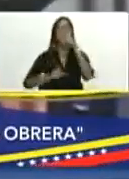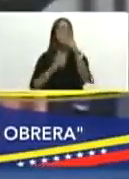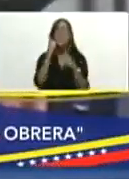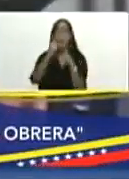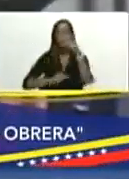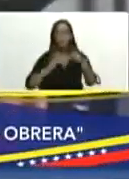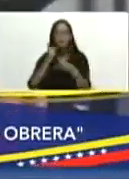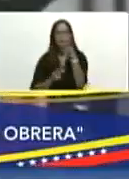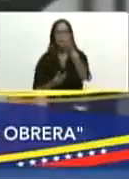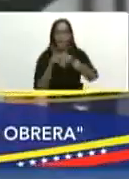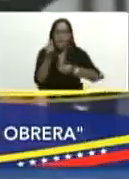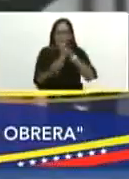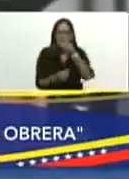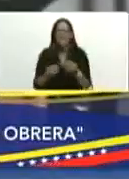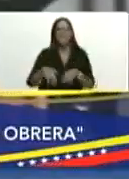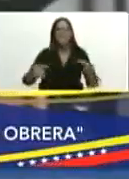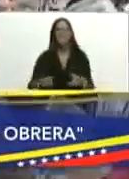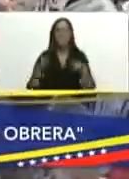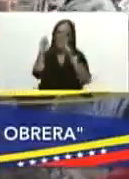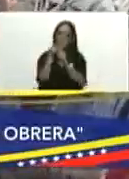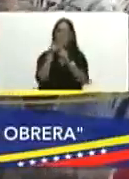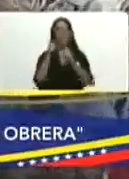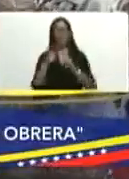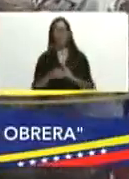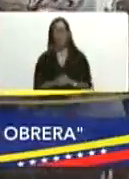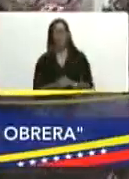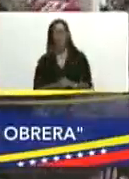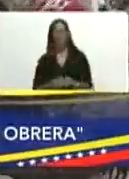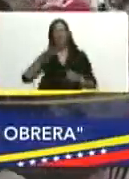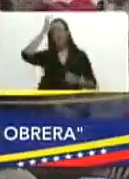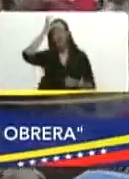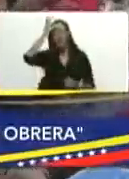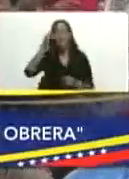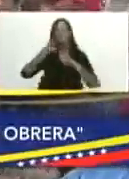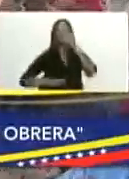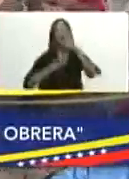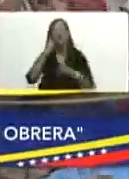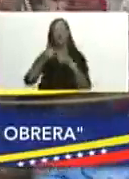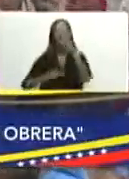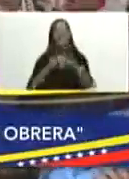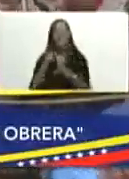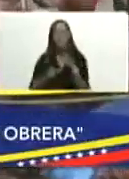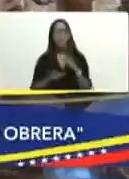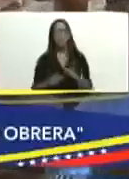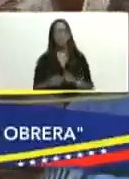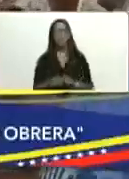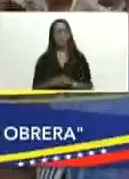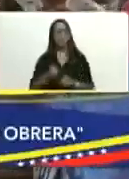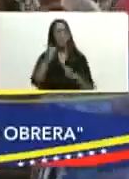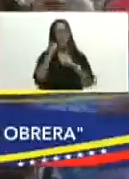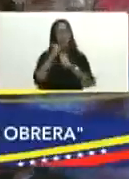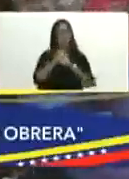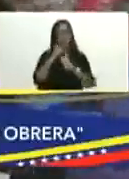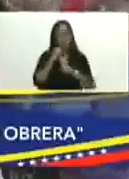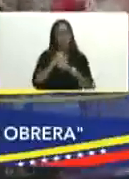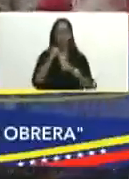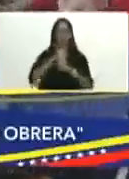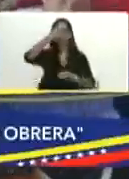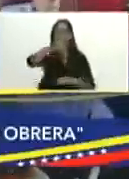crear riqueza es el objetivo consejo productivo de trabajadores